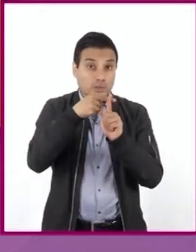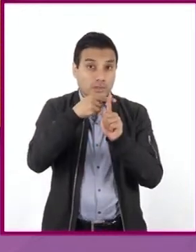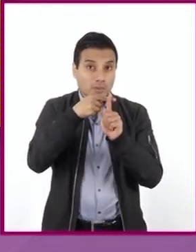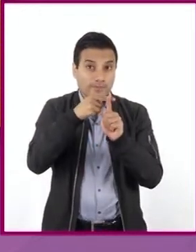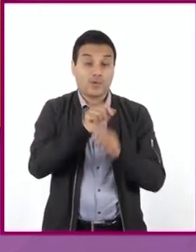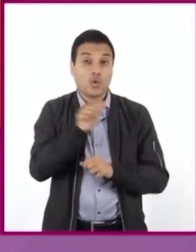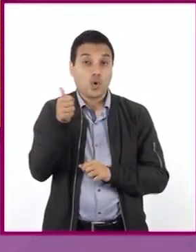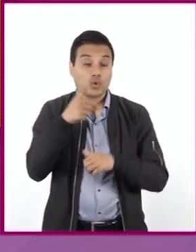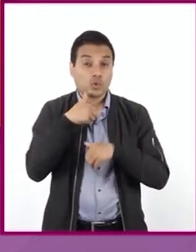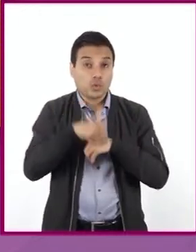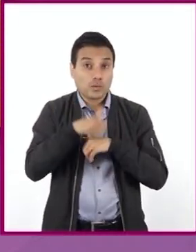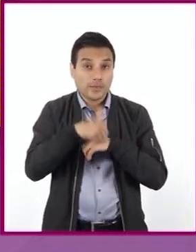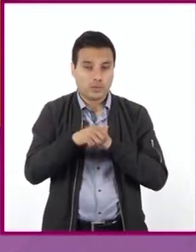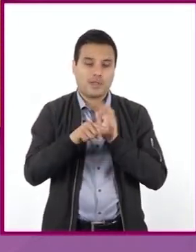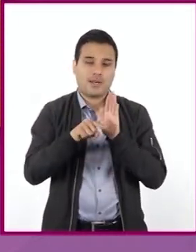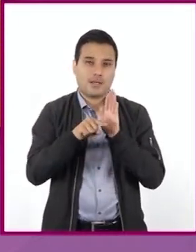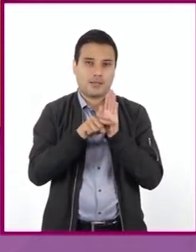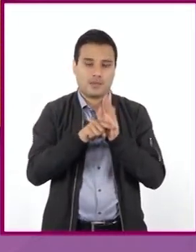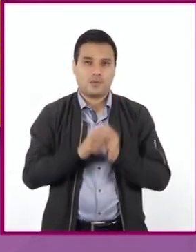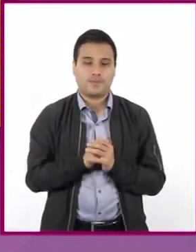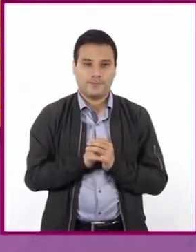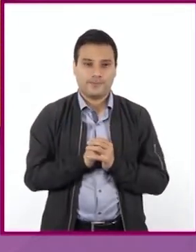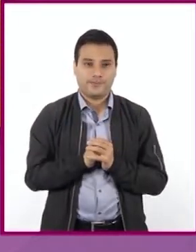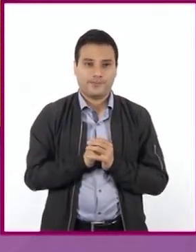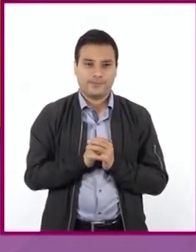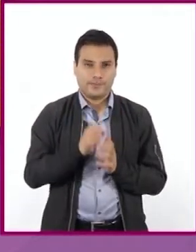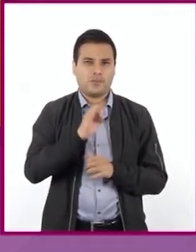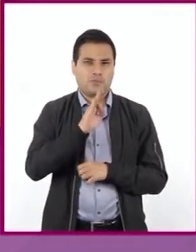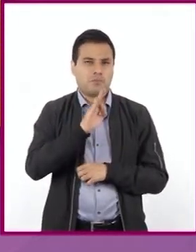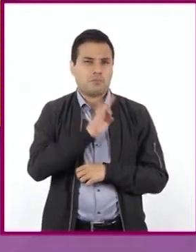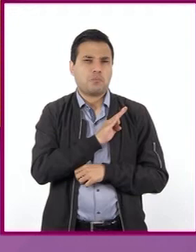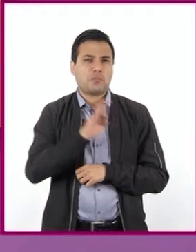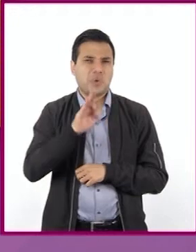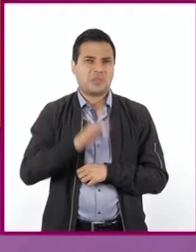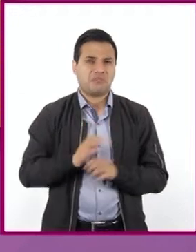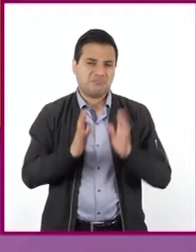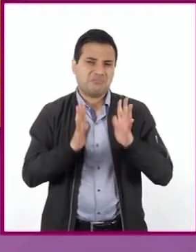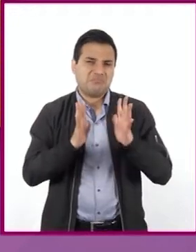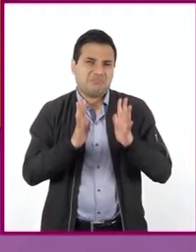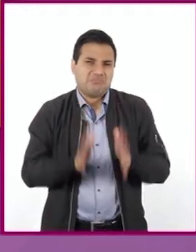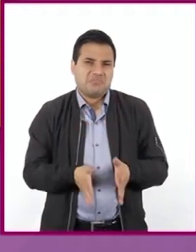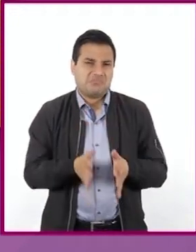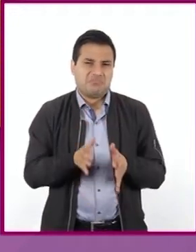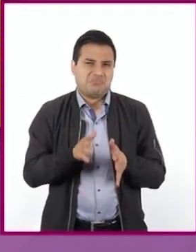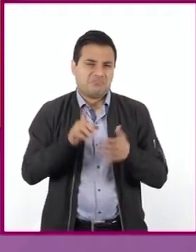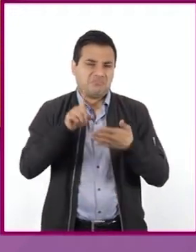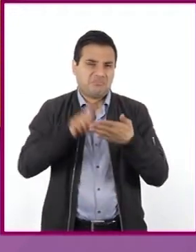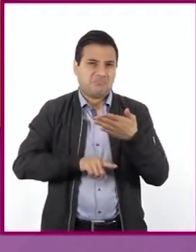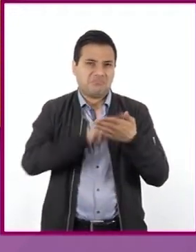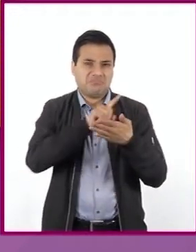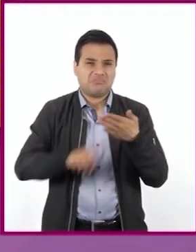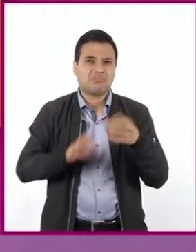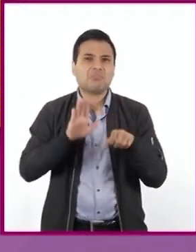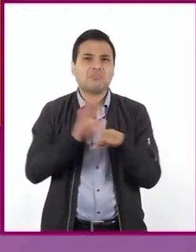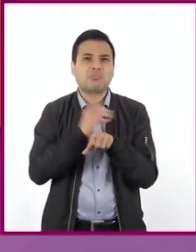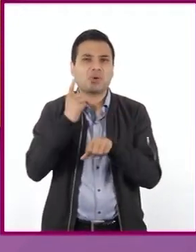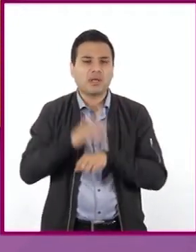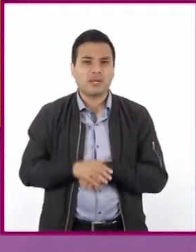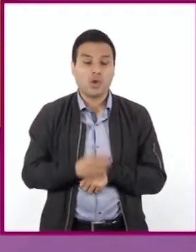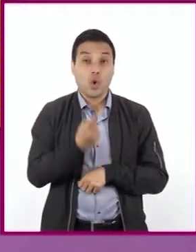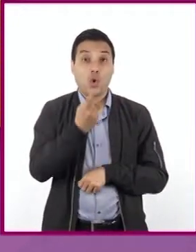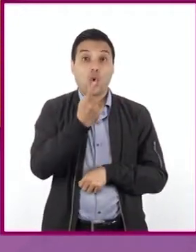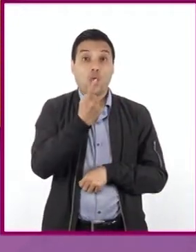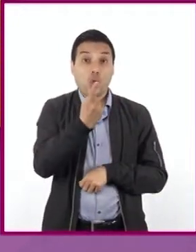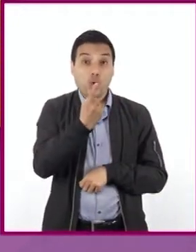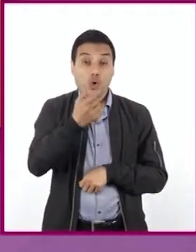es negativo. Por lo tanto, podemos eliminarlos desde un principio, porque 1y sumado con